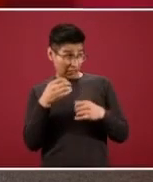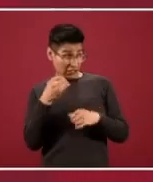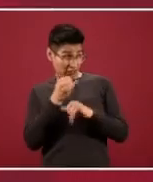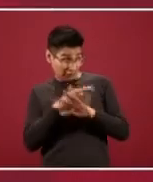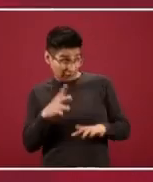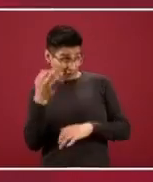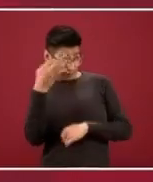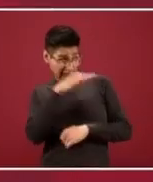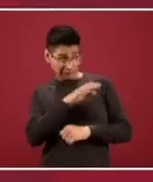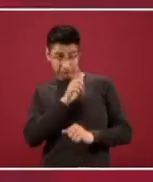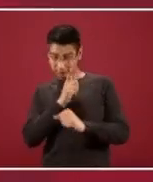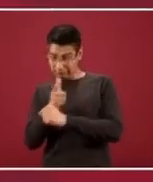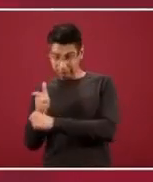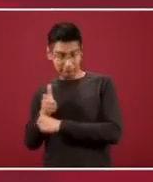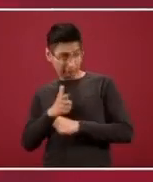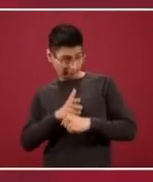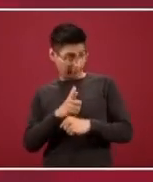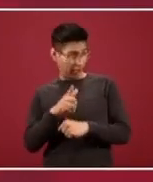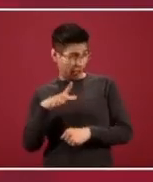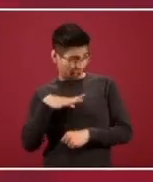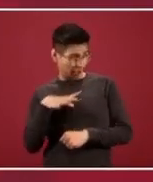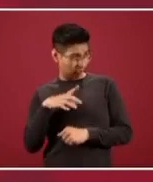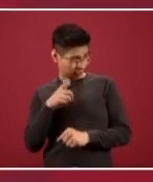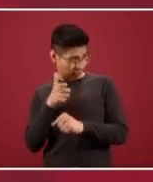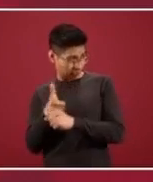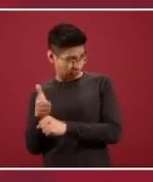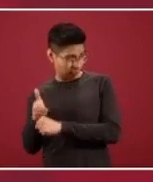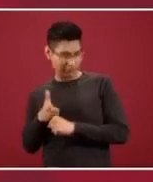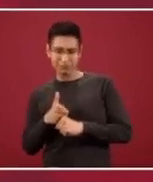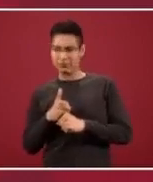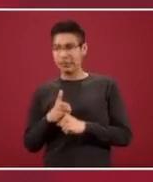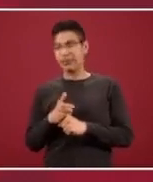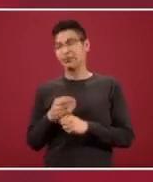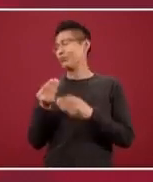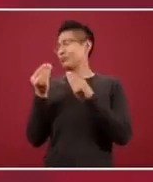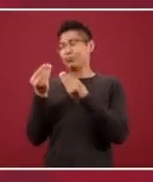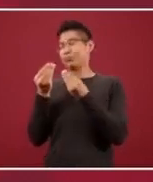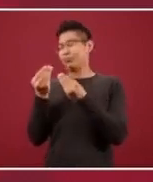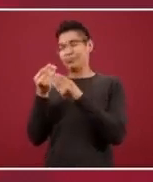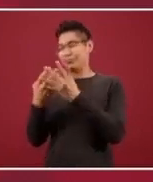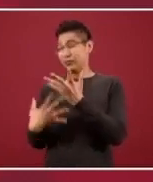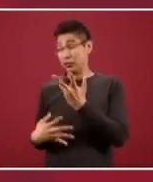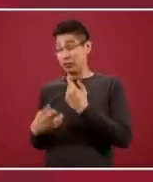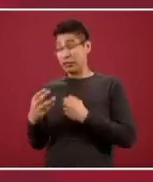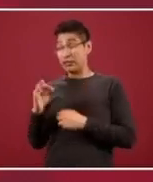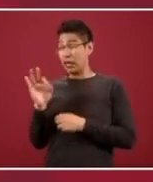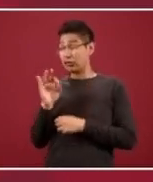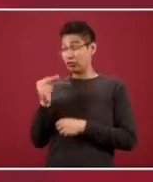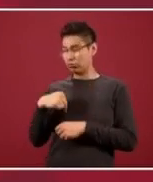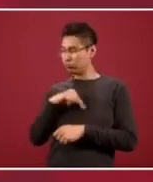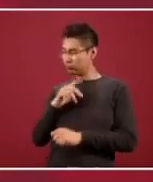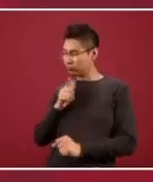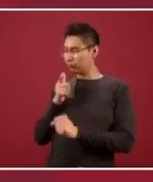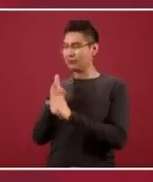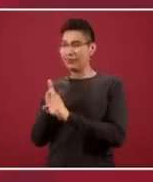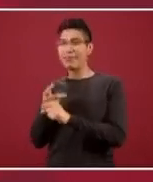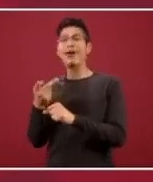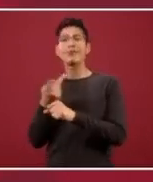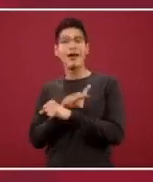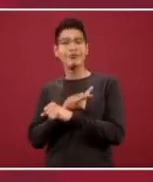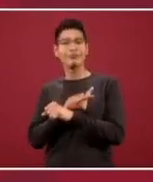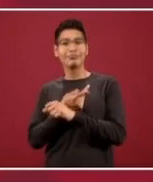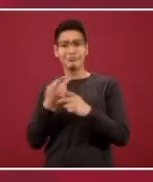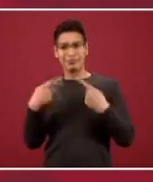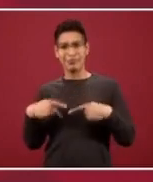días verificamos y un poco del trabajo de la unidad lo que hace es que una vez que detecta, se comunica directamente con